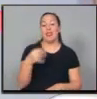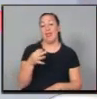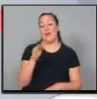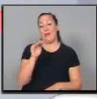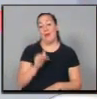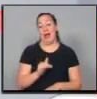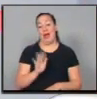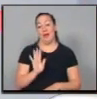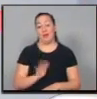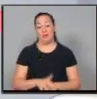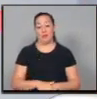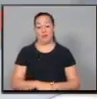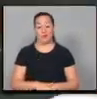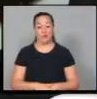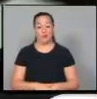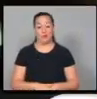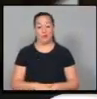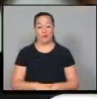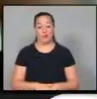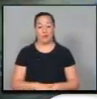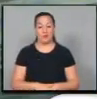ver.